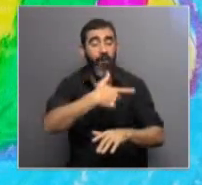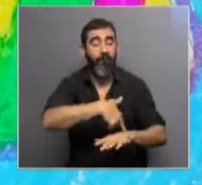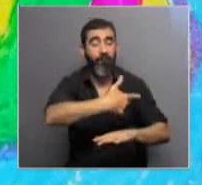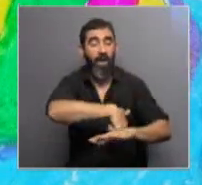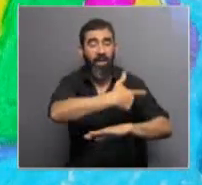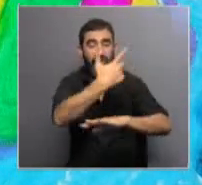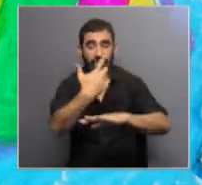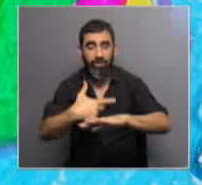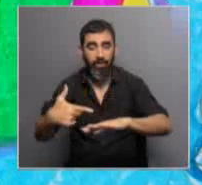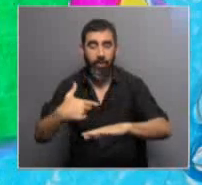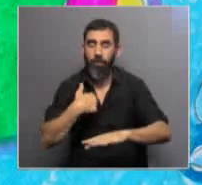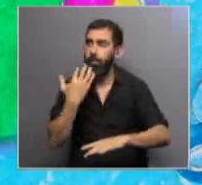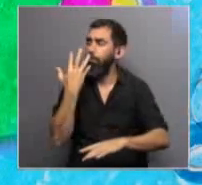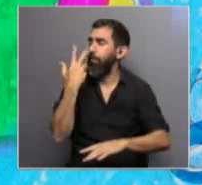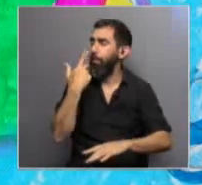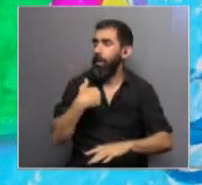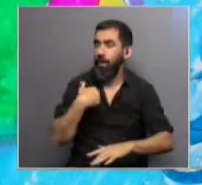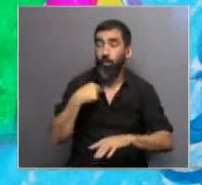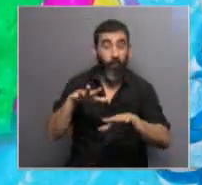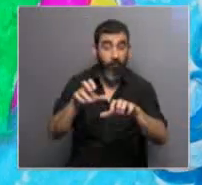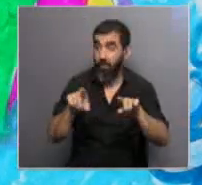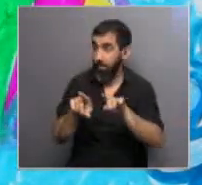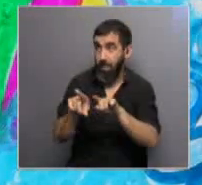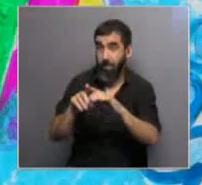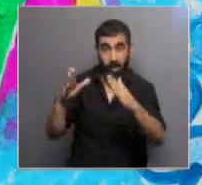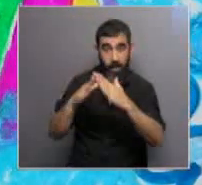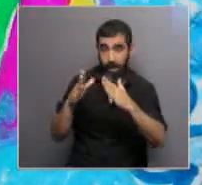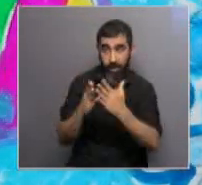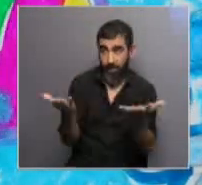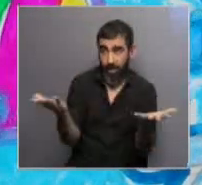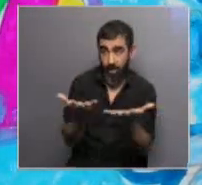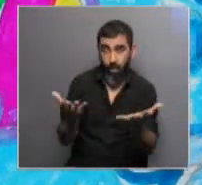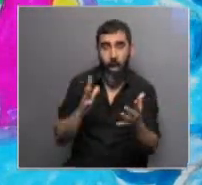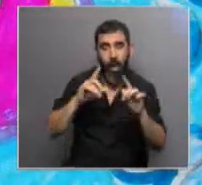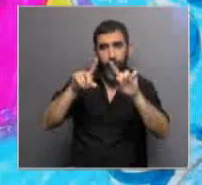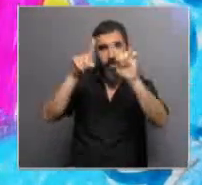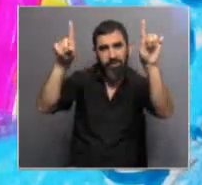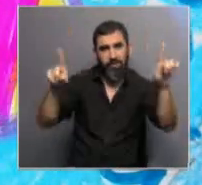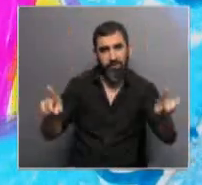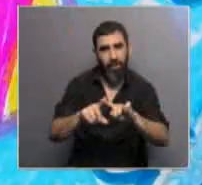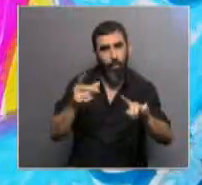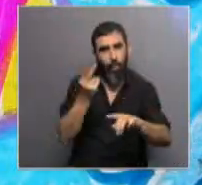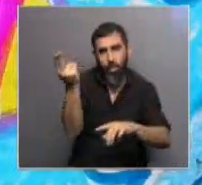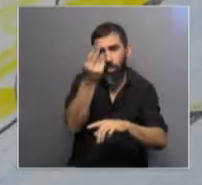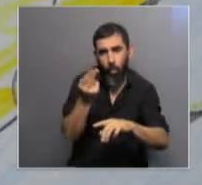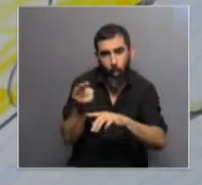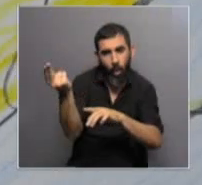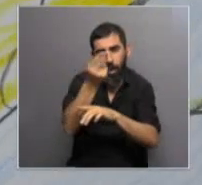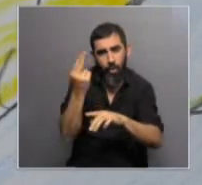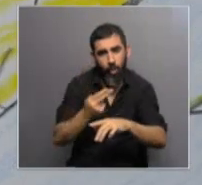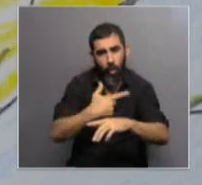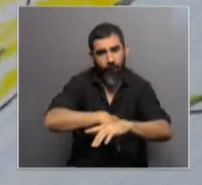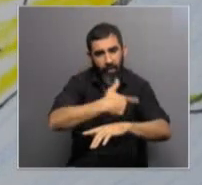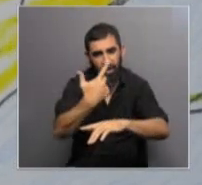enamorado las ballenas vivían tiene un pizarrón su vida en esta casa y tiene un pizarrón y le pasa dibujando ballenas en el pizarrón